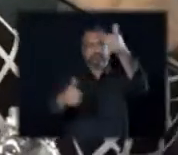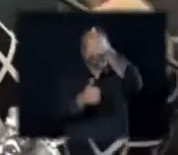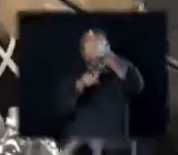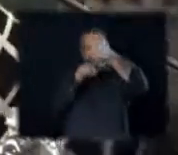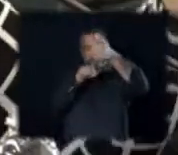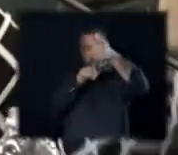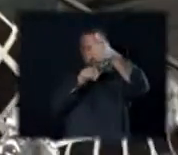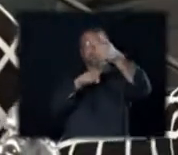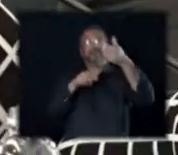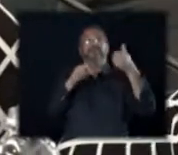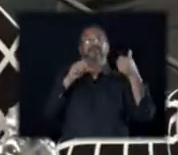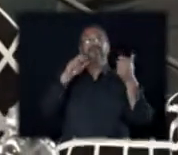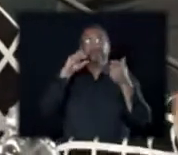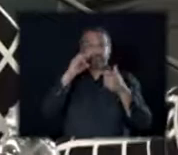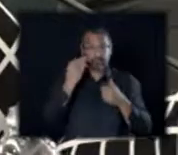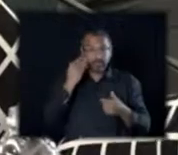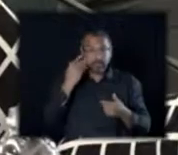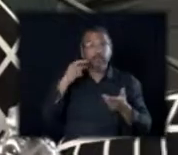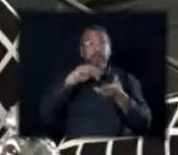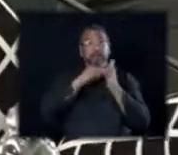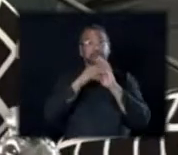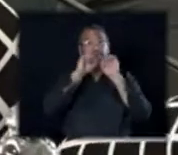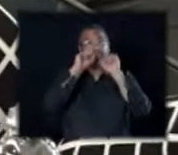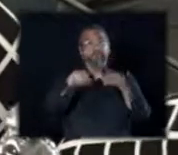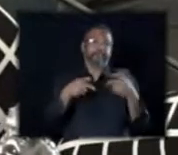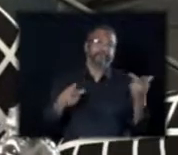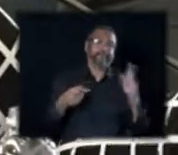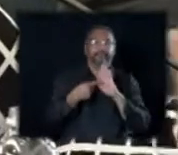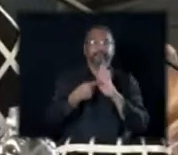única real. Si no sabe